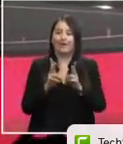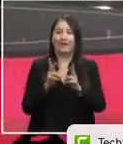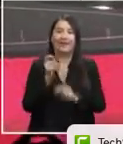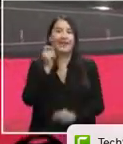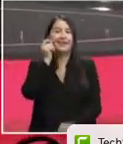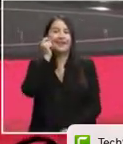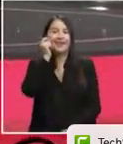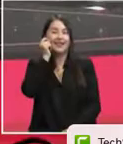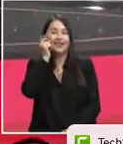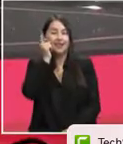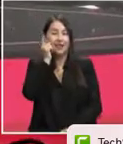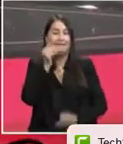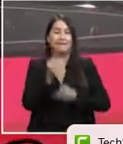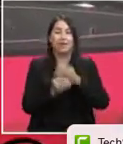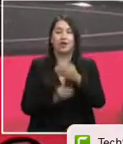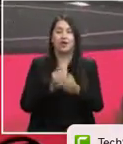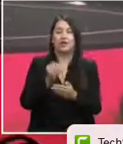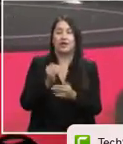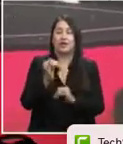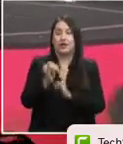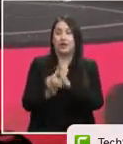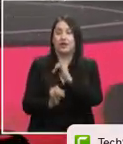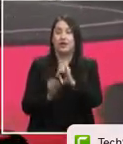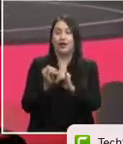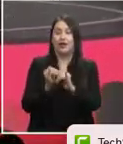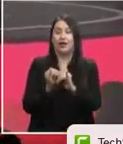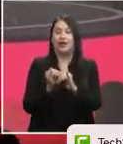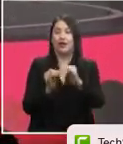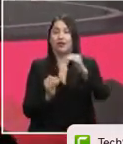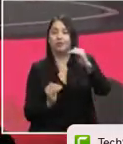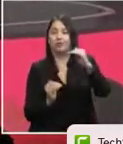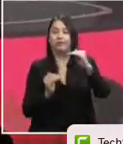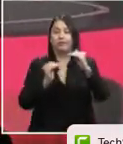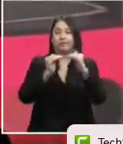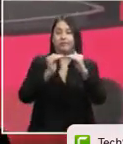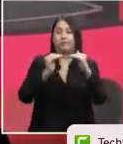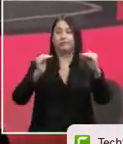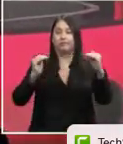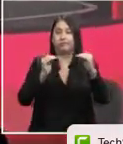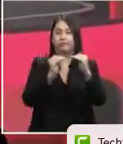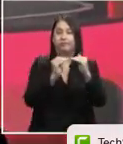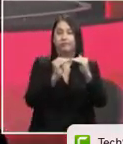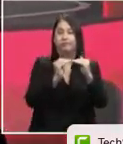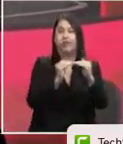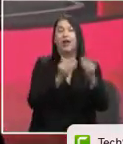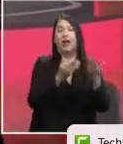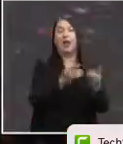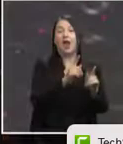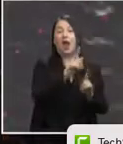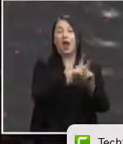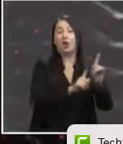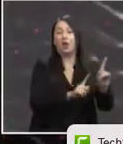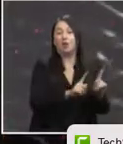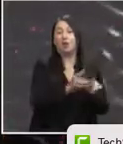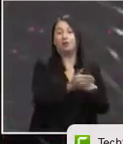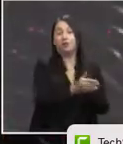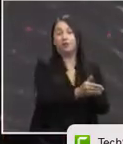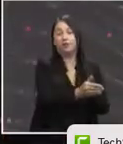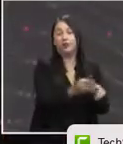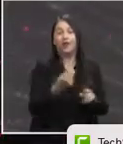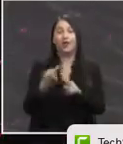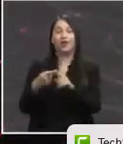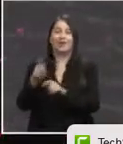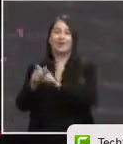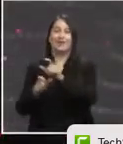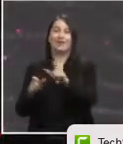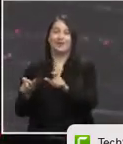el proceso de digitalización ha permitido equiparar la cancha entre sectores postergados y el resto de la